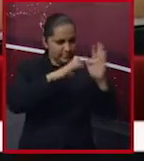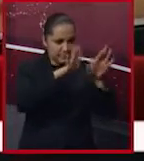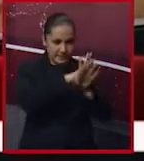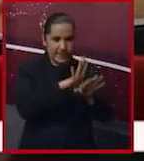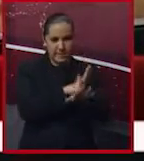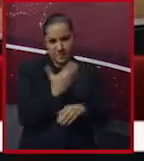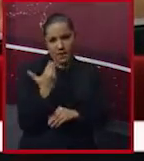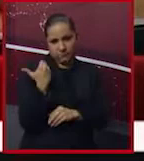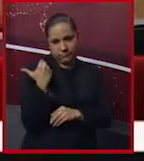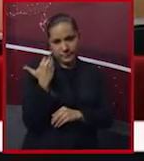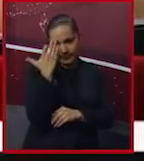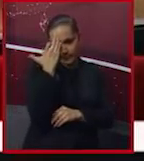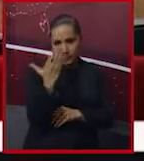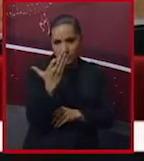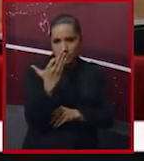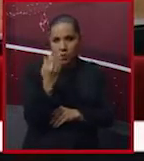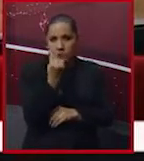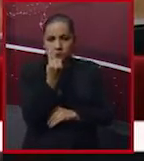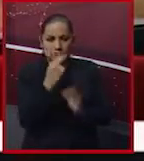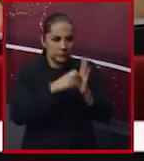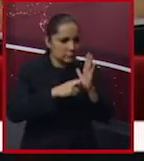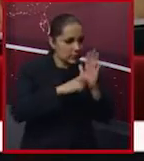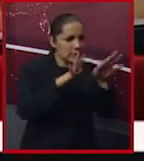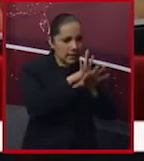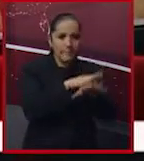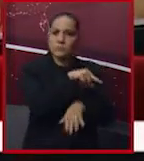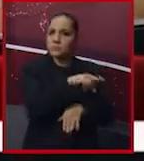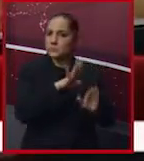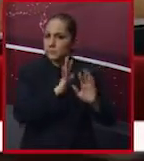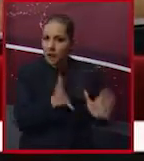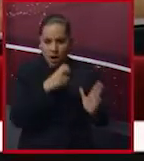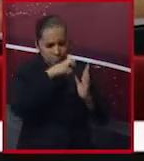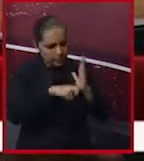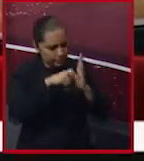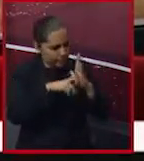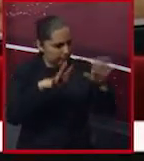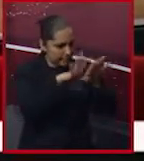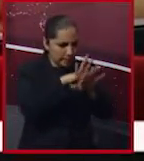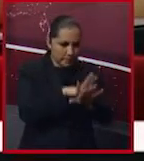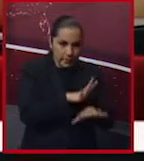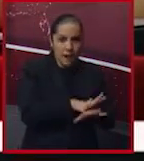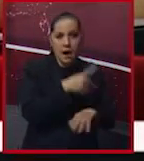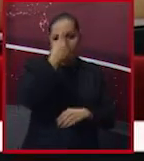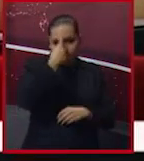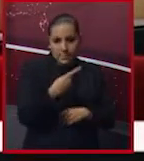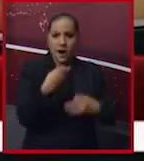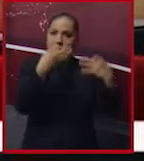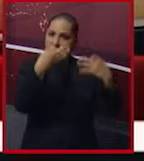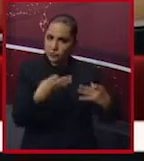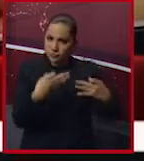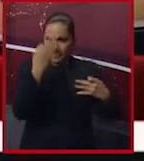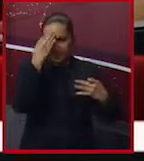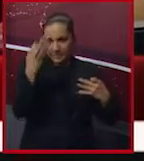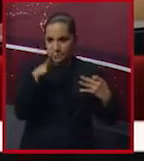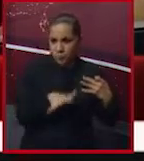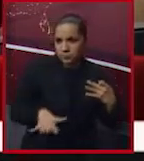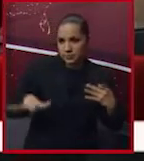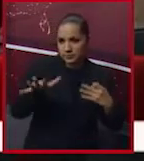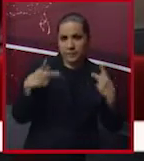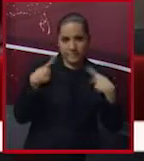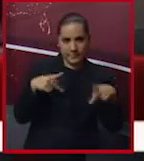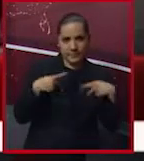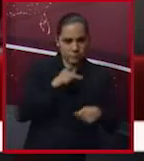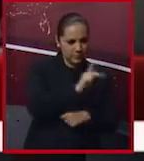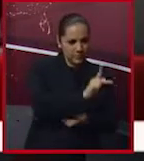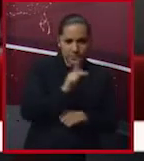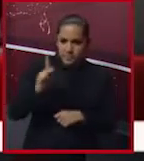han tenido que realizar para poner en un acorde y una congruencia de nuestra dinámica social. Este